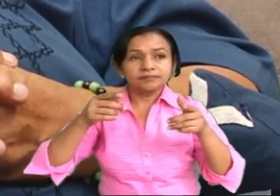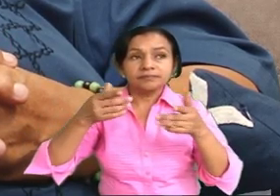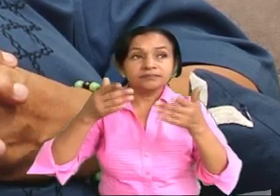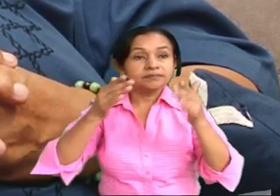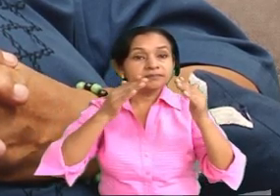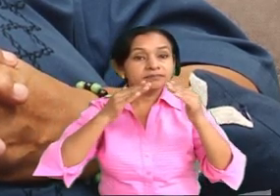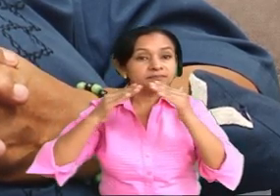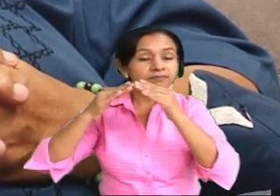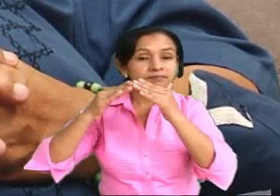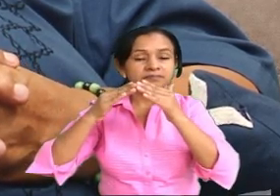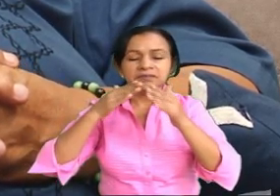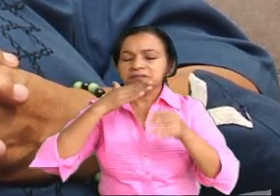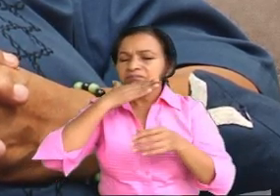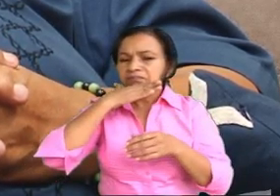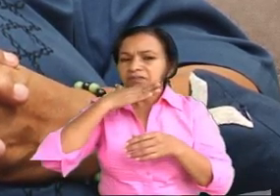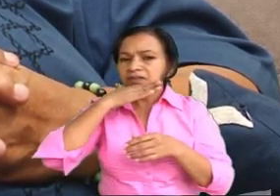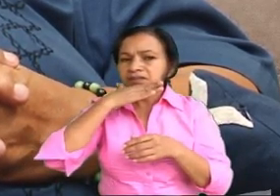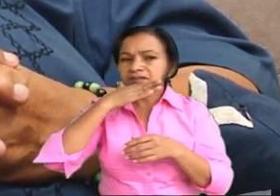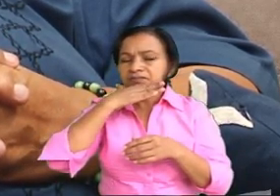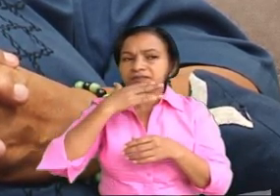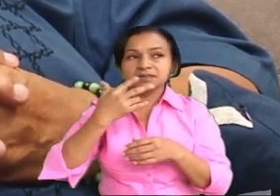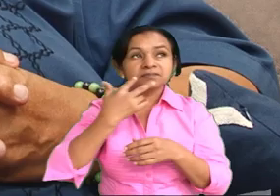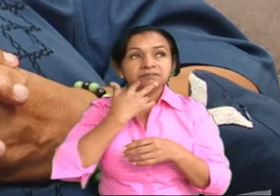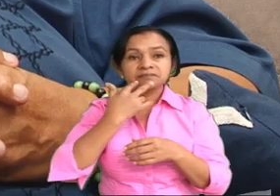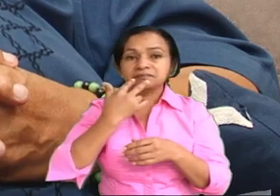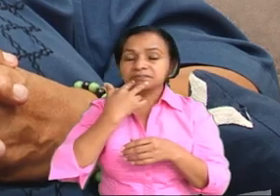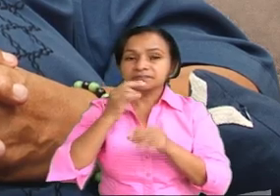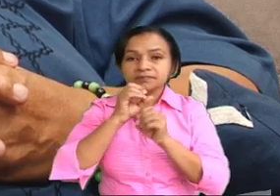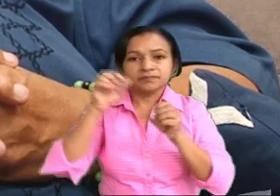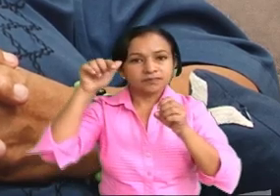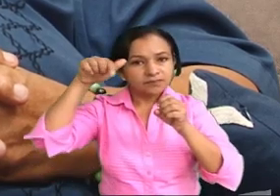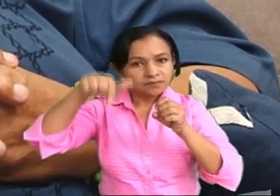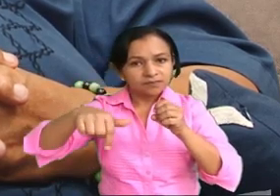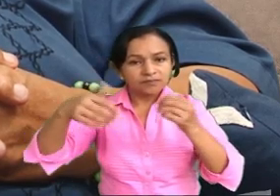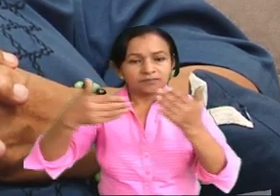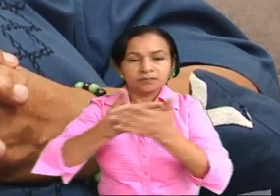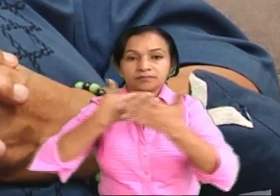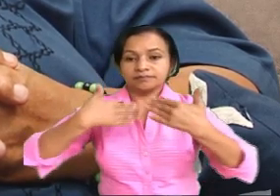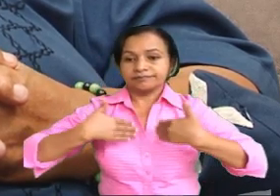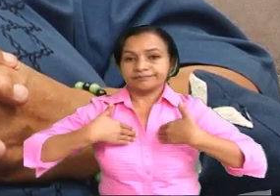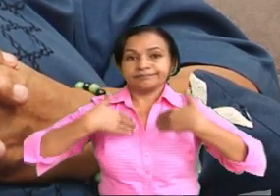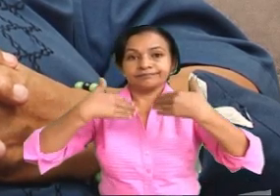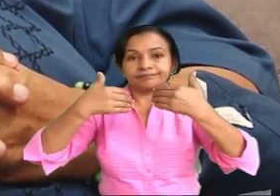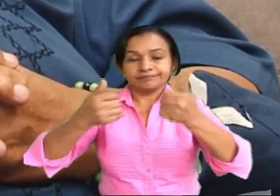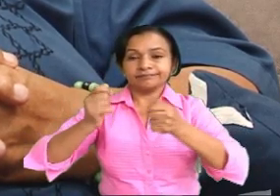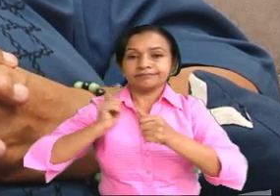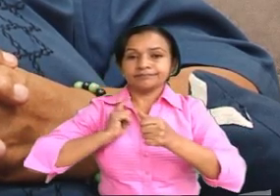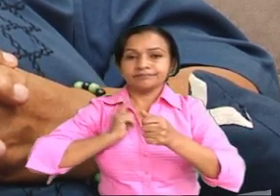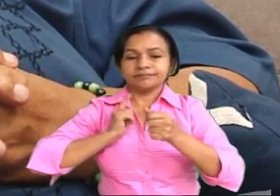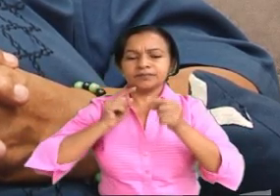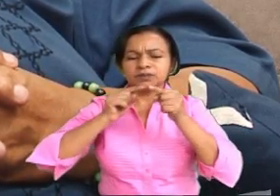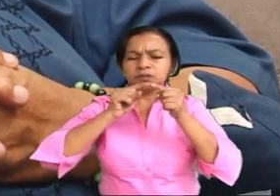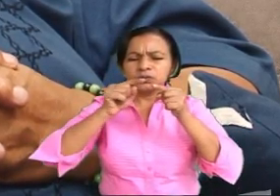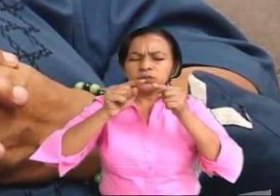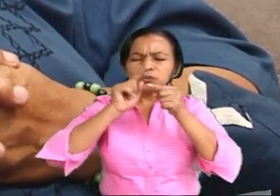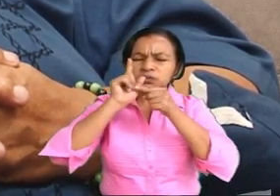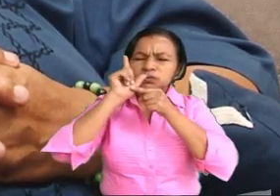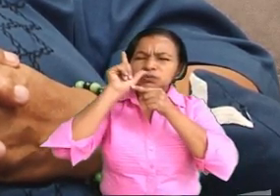ciudades caribeñas era difícil, pues, era difícil. Hoy no, hoy la salud está llegando hasta el último